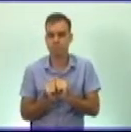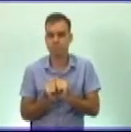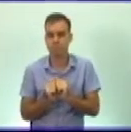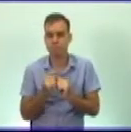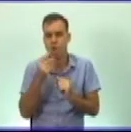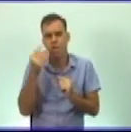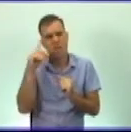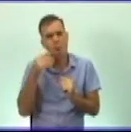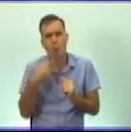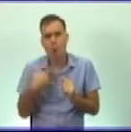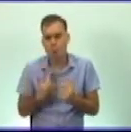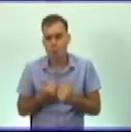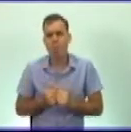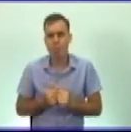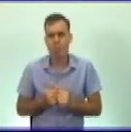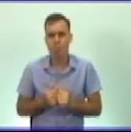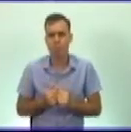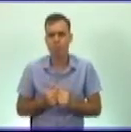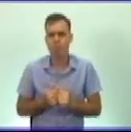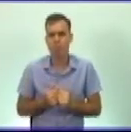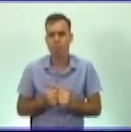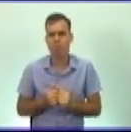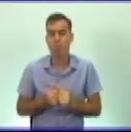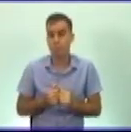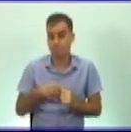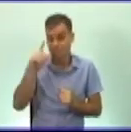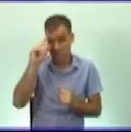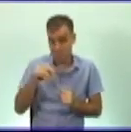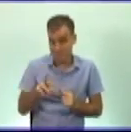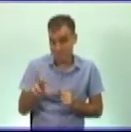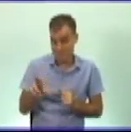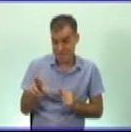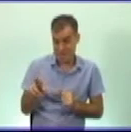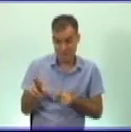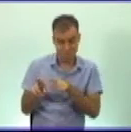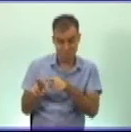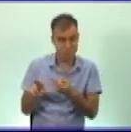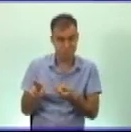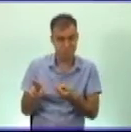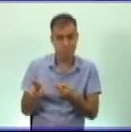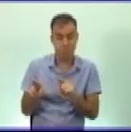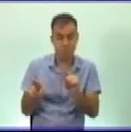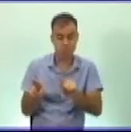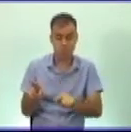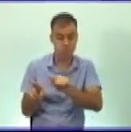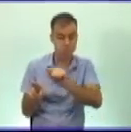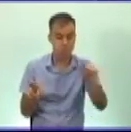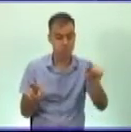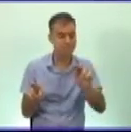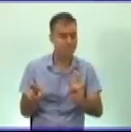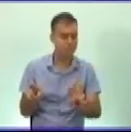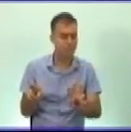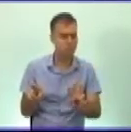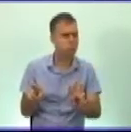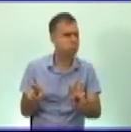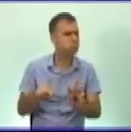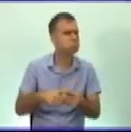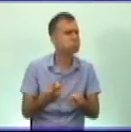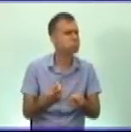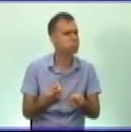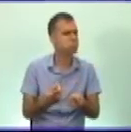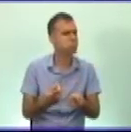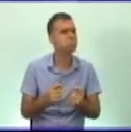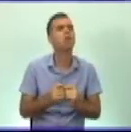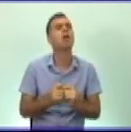restarla. Conocemos entonces que el radio es raíz de 3. ¿Y por qué es raíz de 3? Fíjense que es el